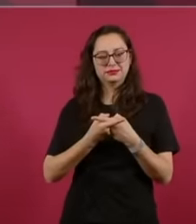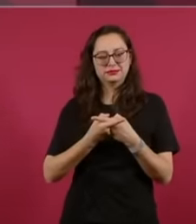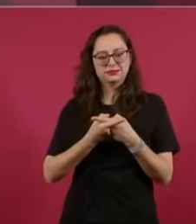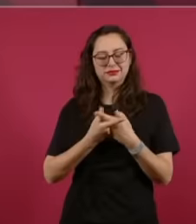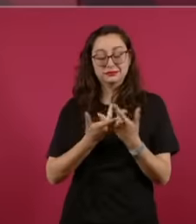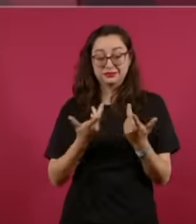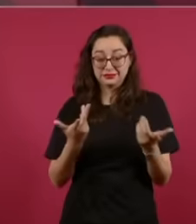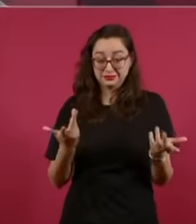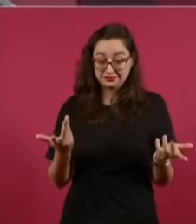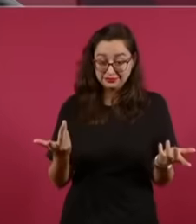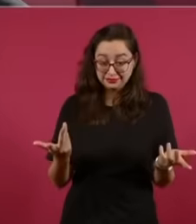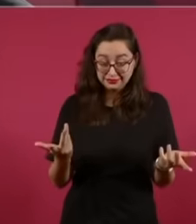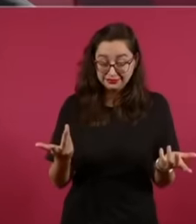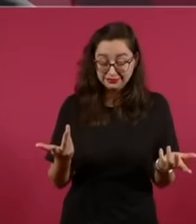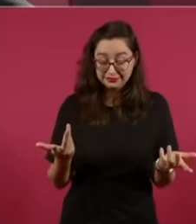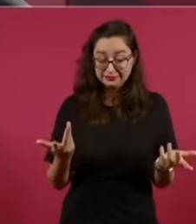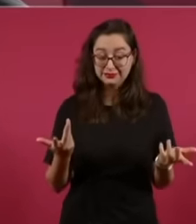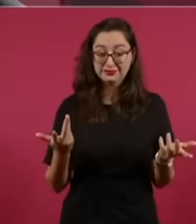Entonces,